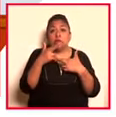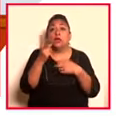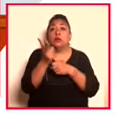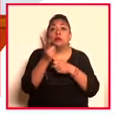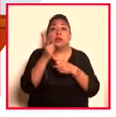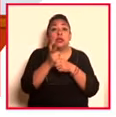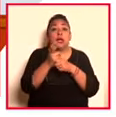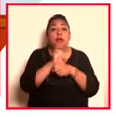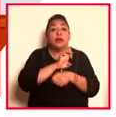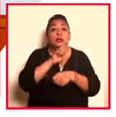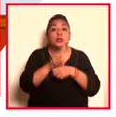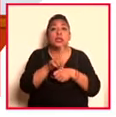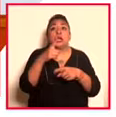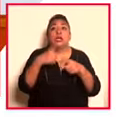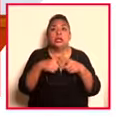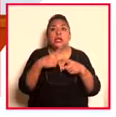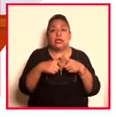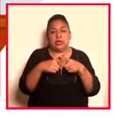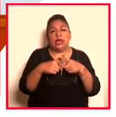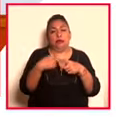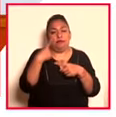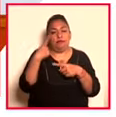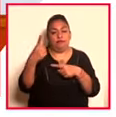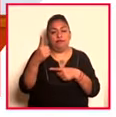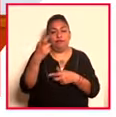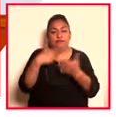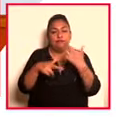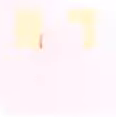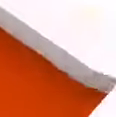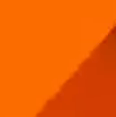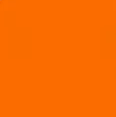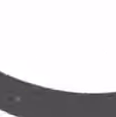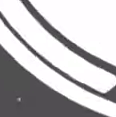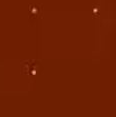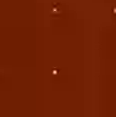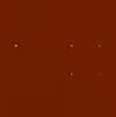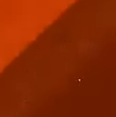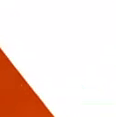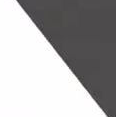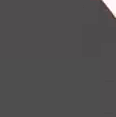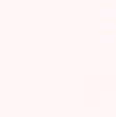de lujo en Enfoques, descubran de qué se trata al volver.